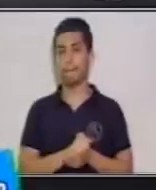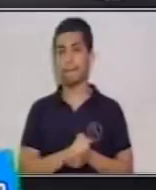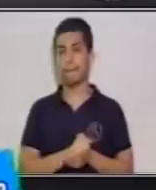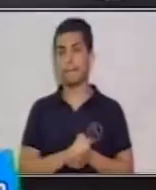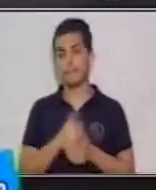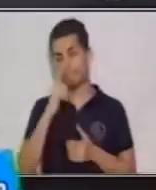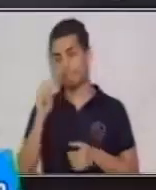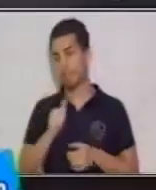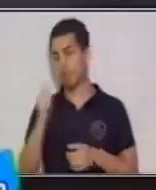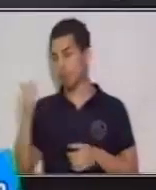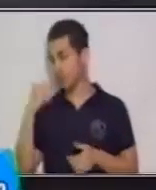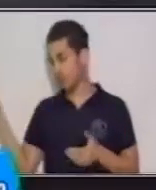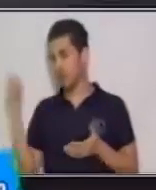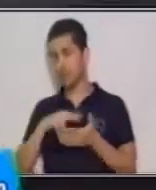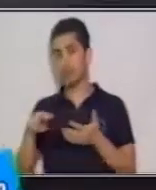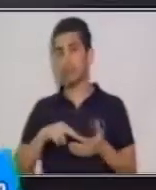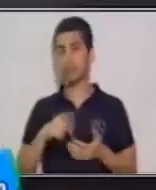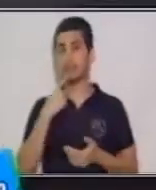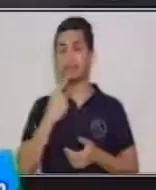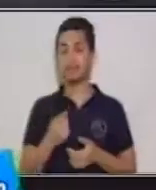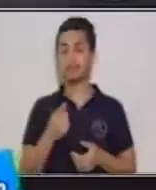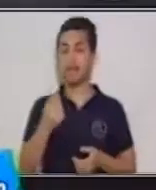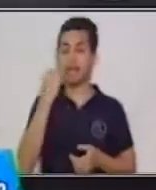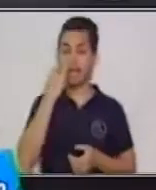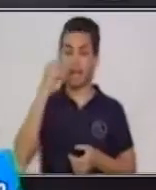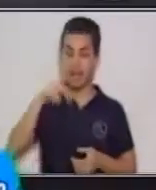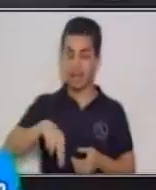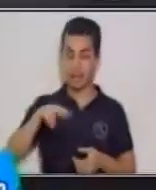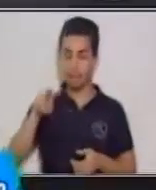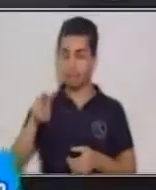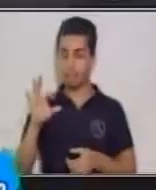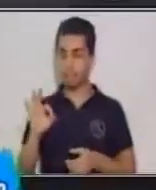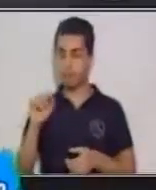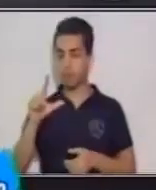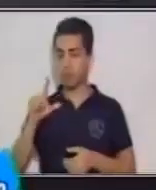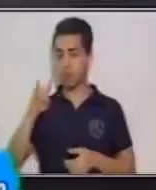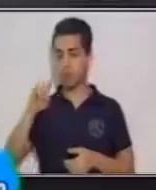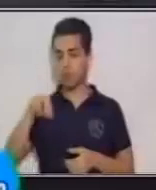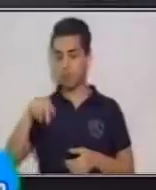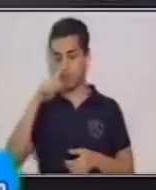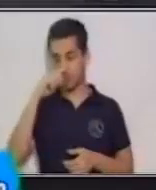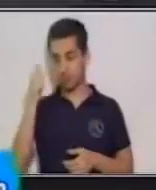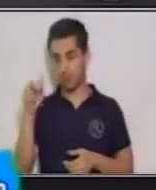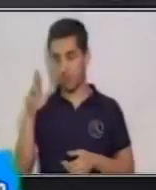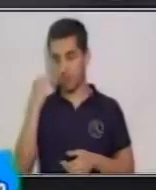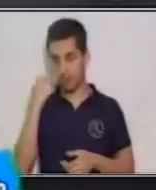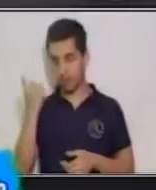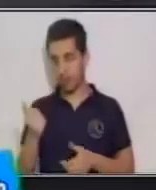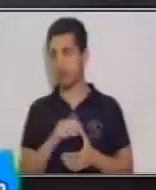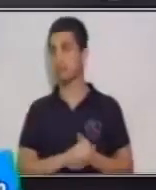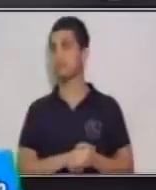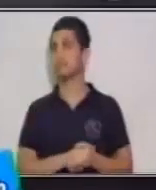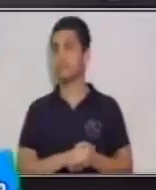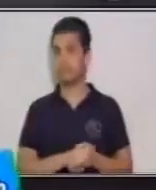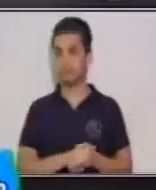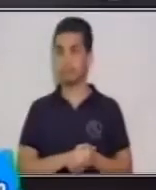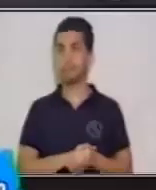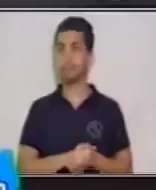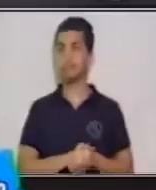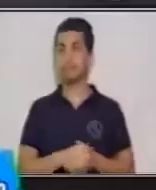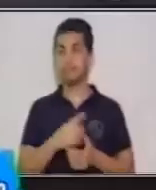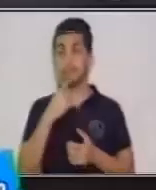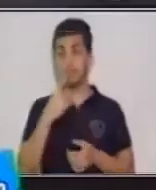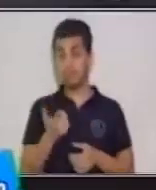de lectura que es involuntaria. ¿Te ha pasado que en ocasiones tú